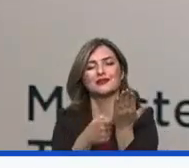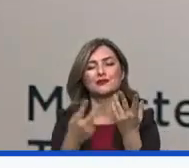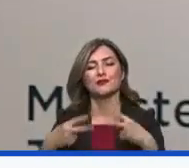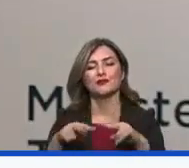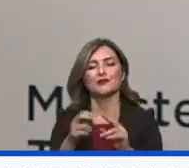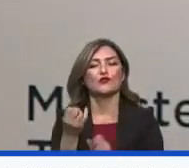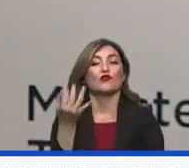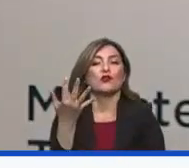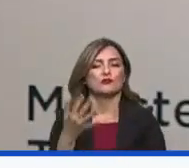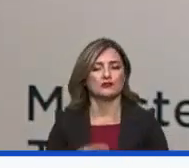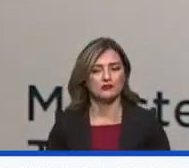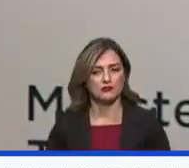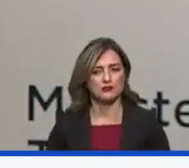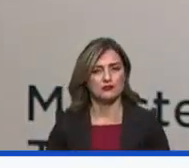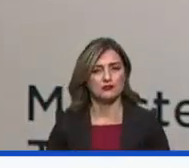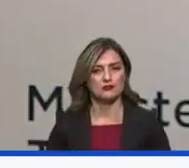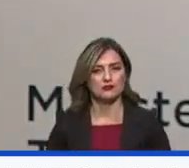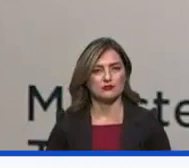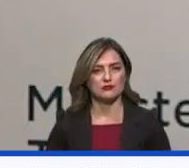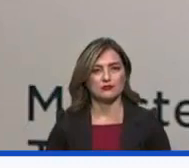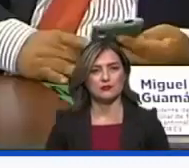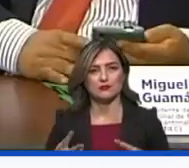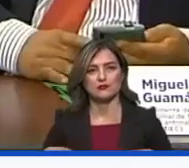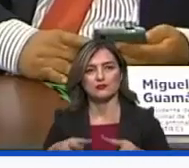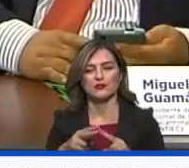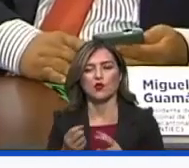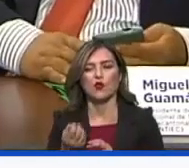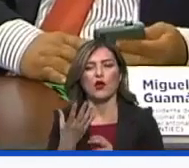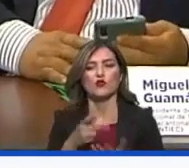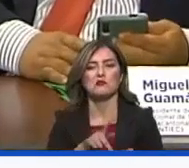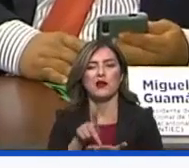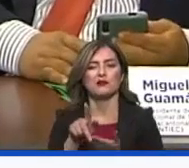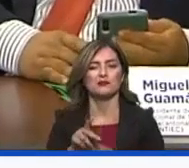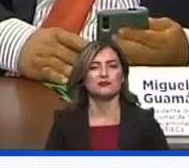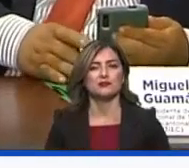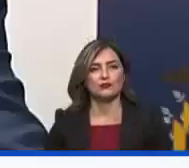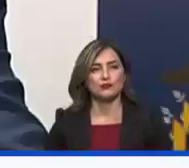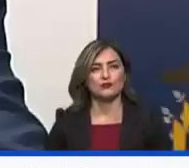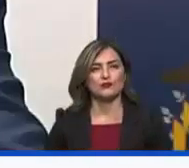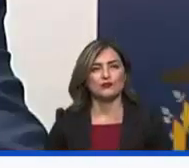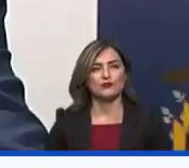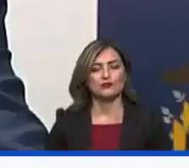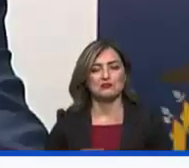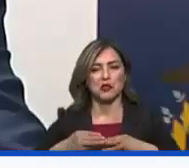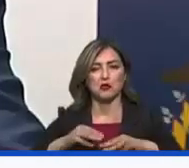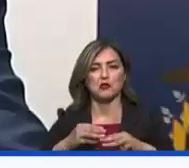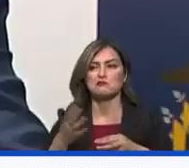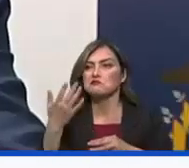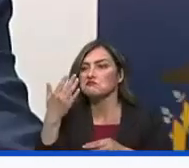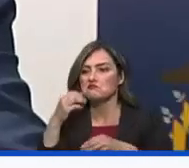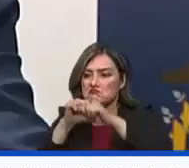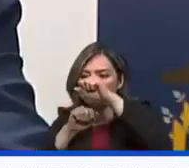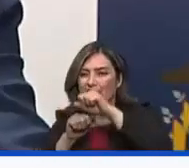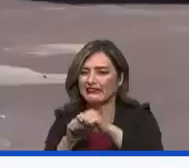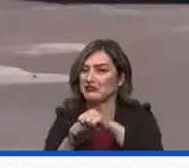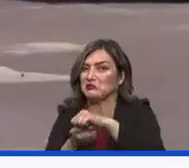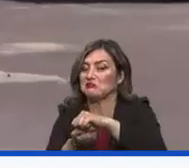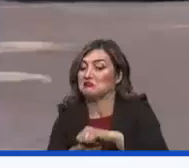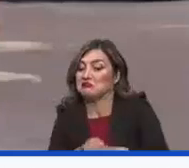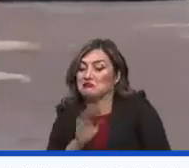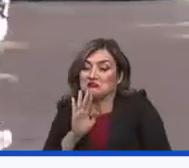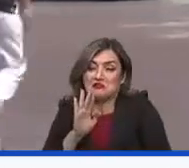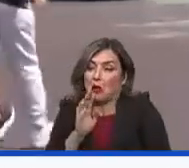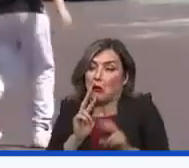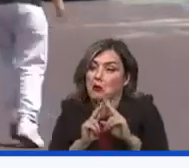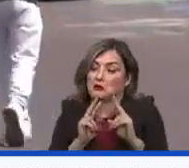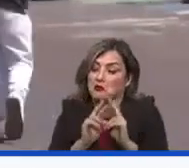costos, los pasajes intermedios y demás. Y aunque no se conoció el contenido de esta metodología que al parecer recomienda el